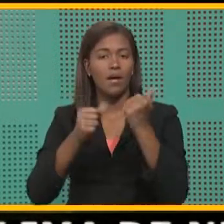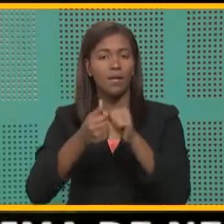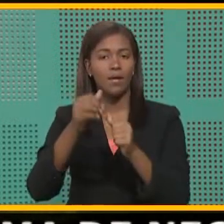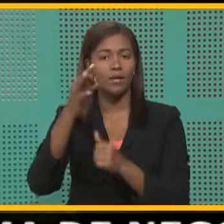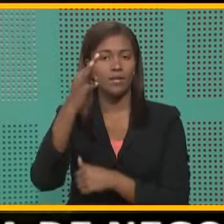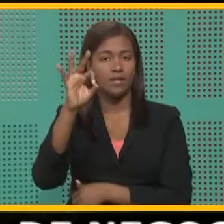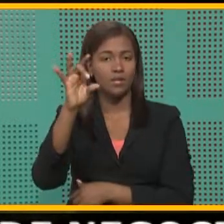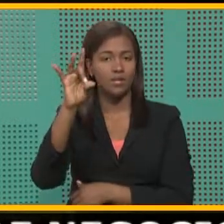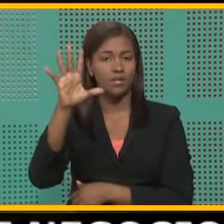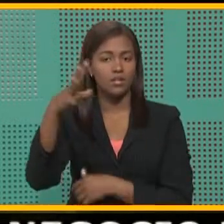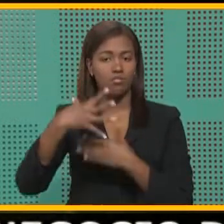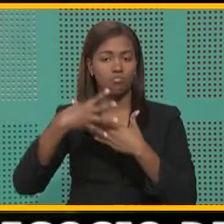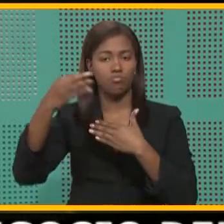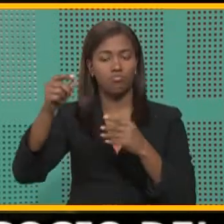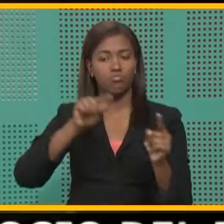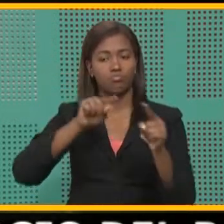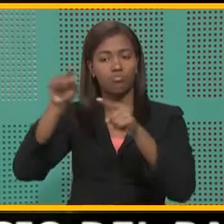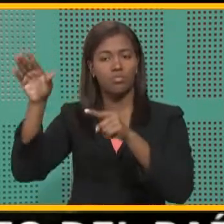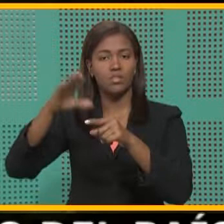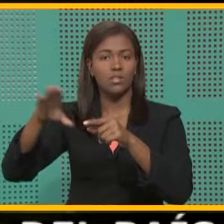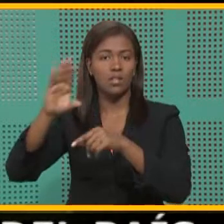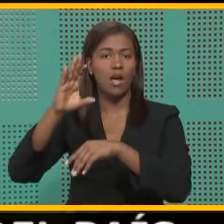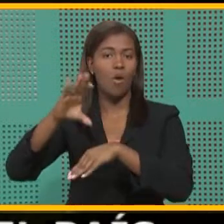sale definitivamente hacia los campos de Cuba.